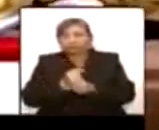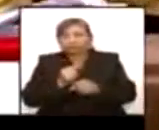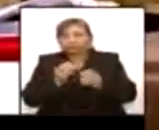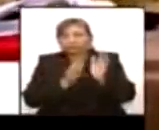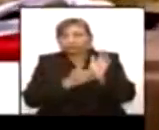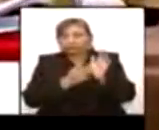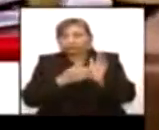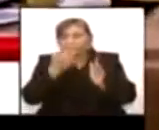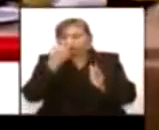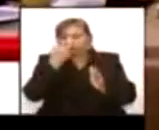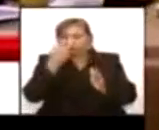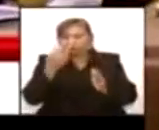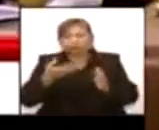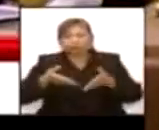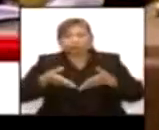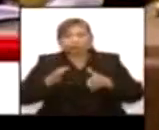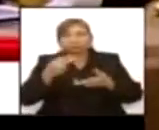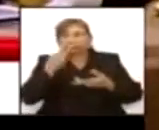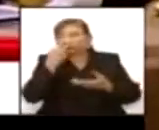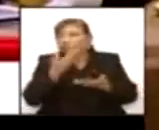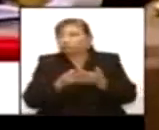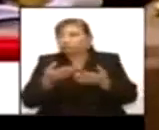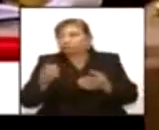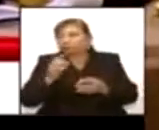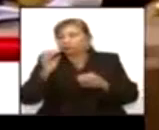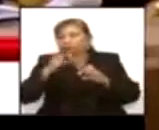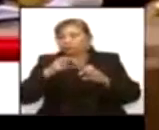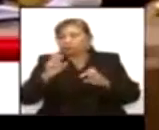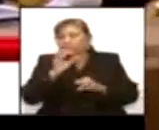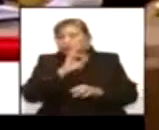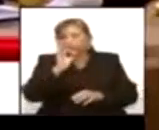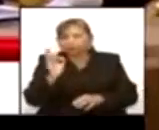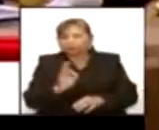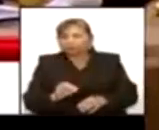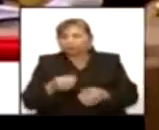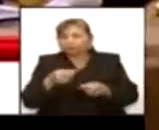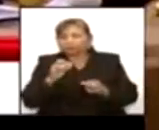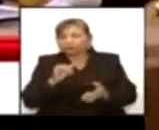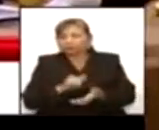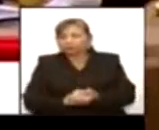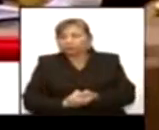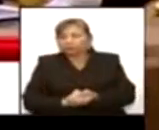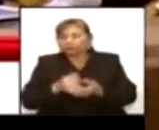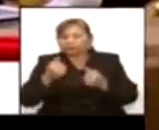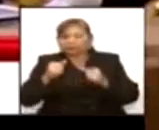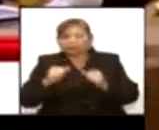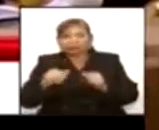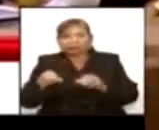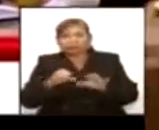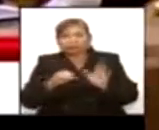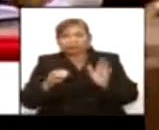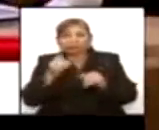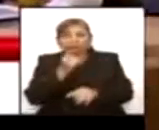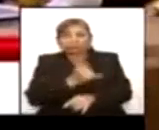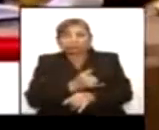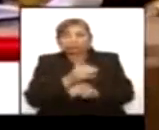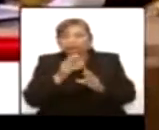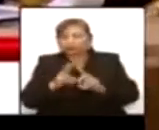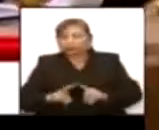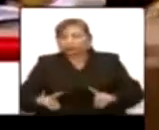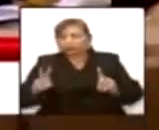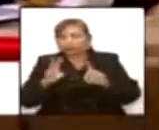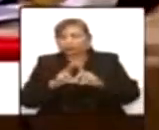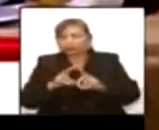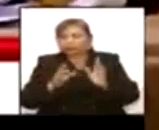del Pueblo. He visto nacer a nuestra institución y no voy a permitir de ninguna manera que se trate así a una institución